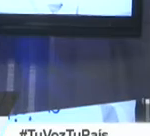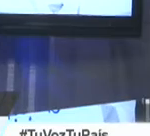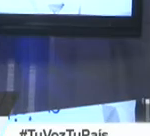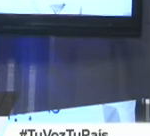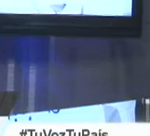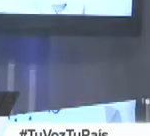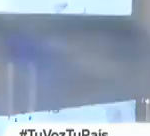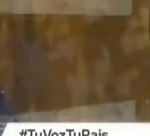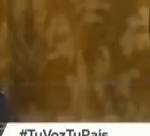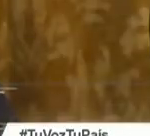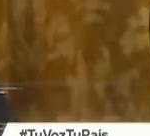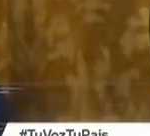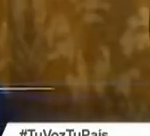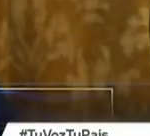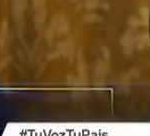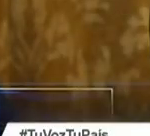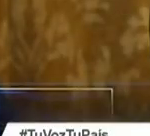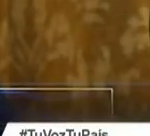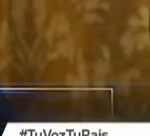titulares.